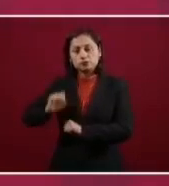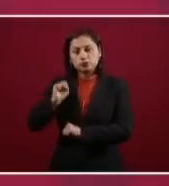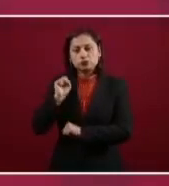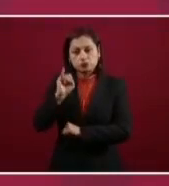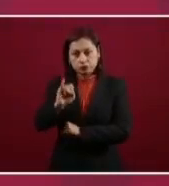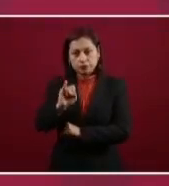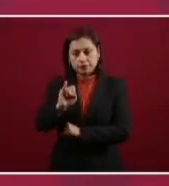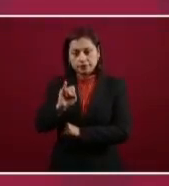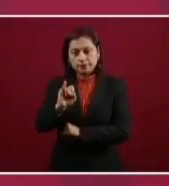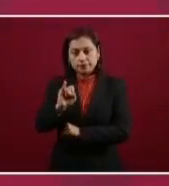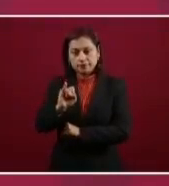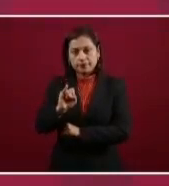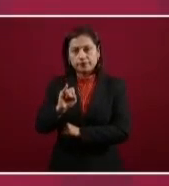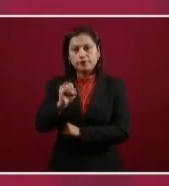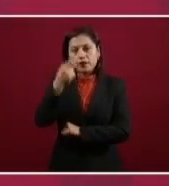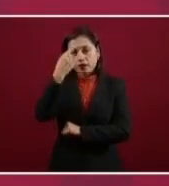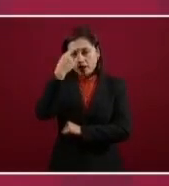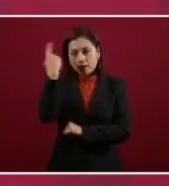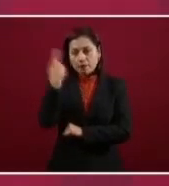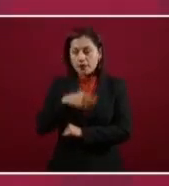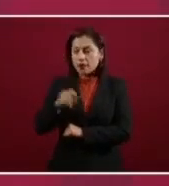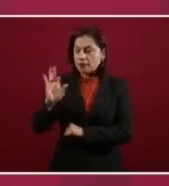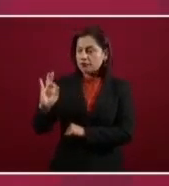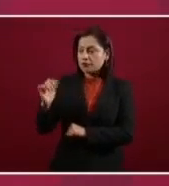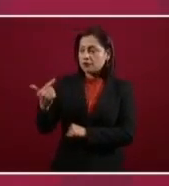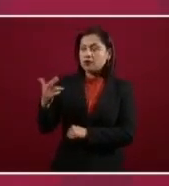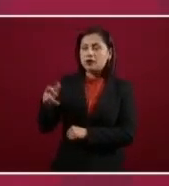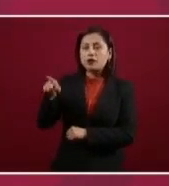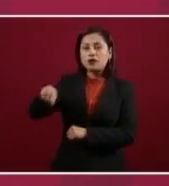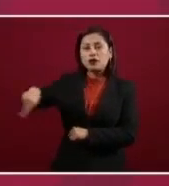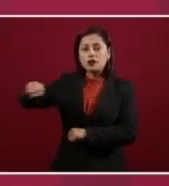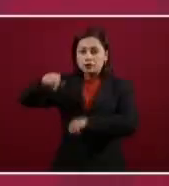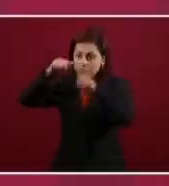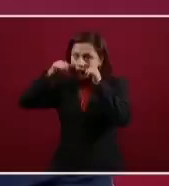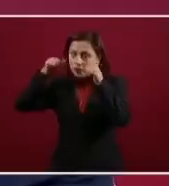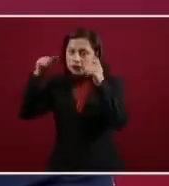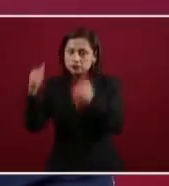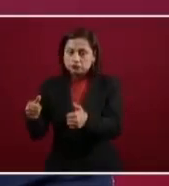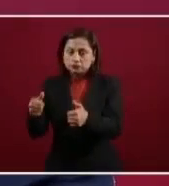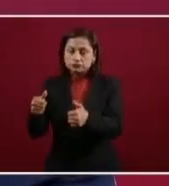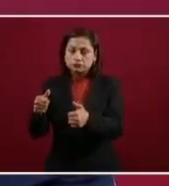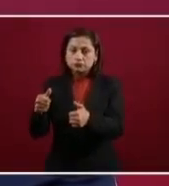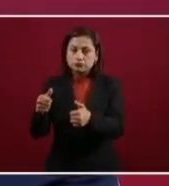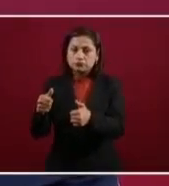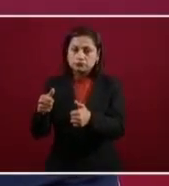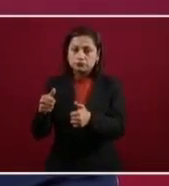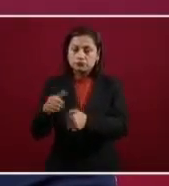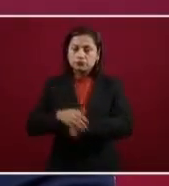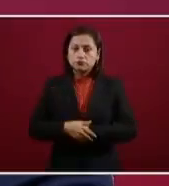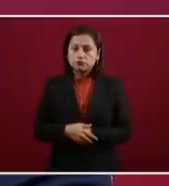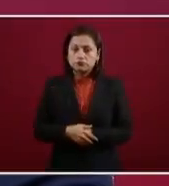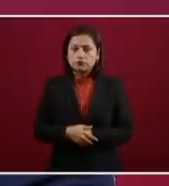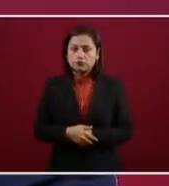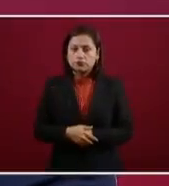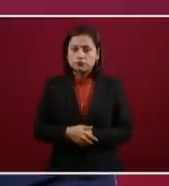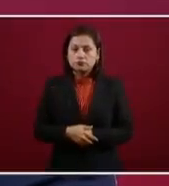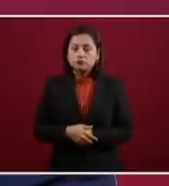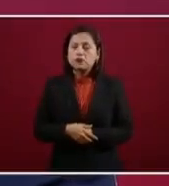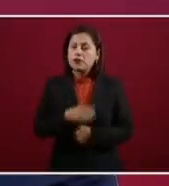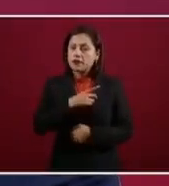la fiscalía lo atienda y qué se les